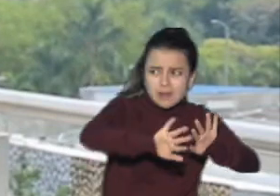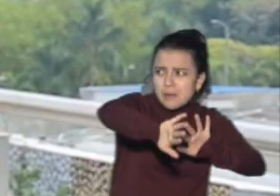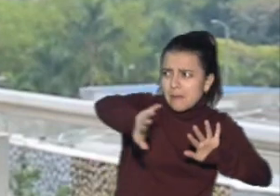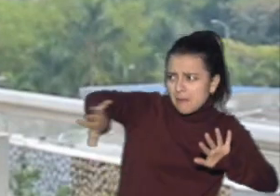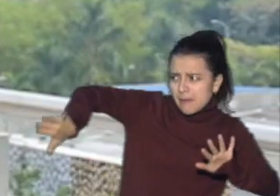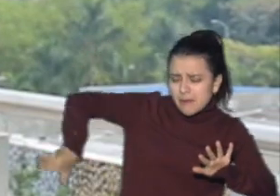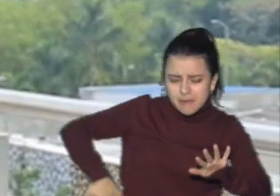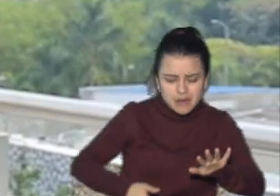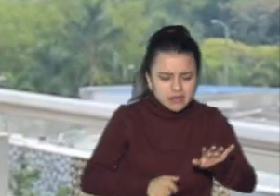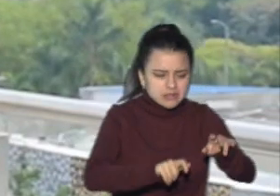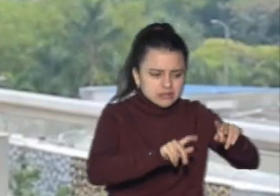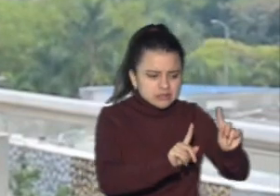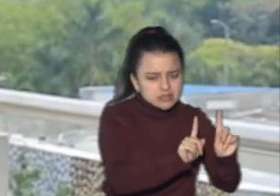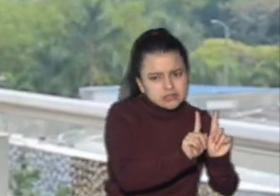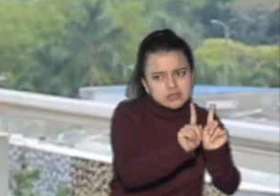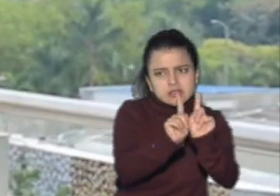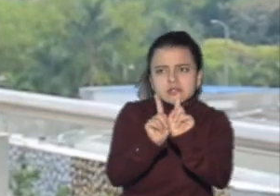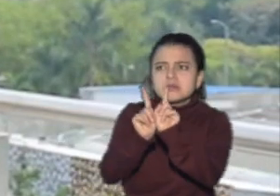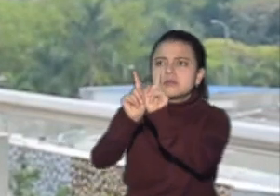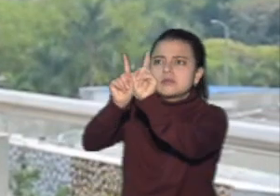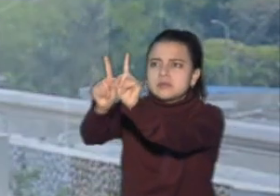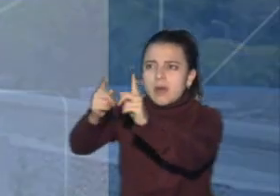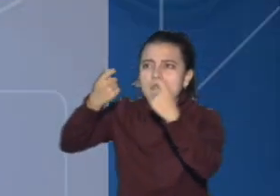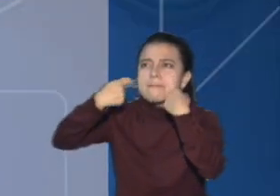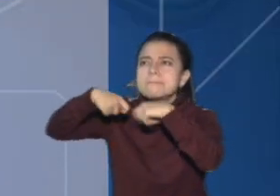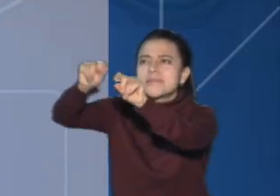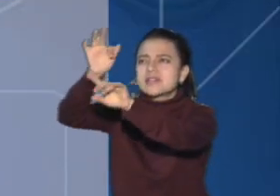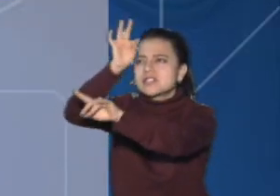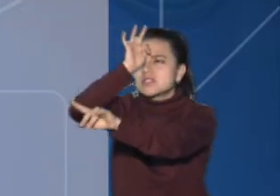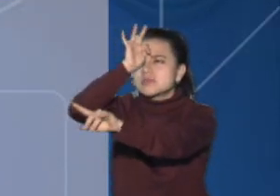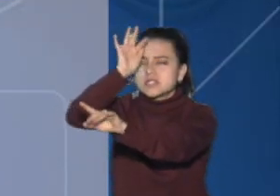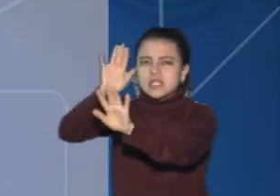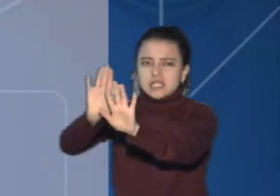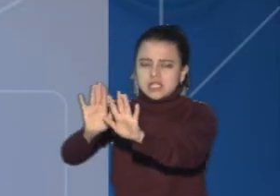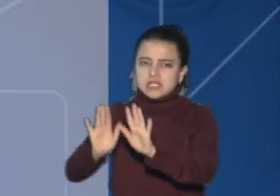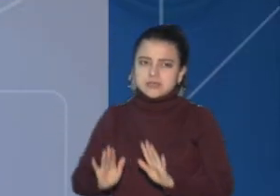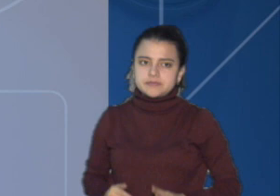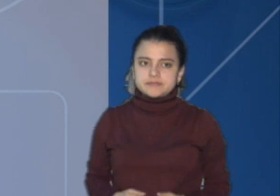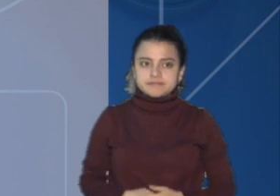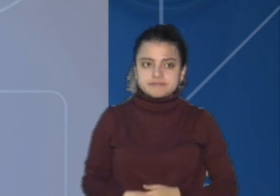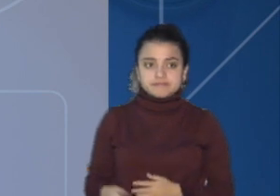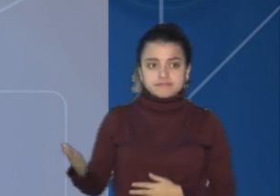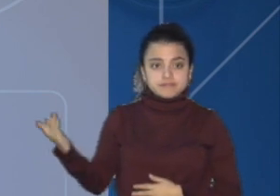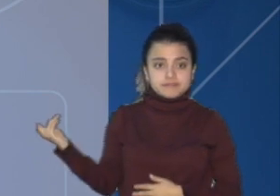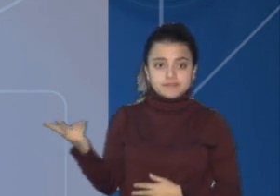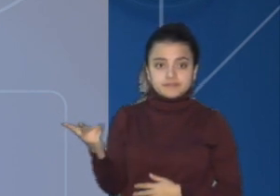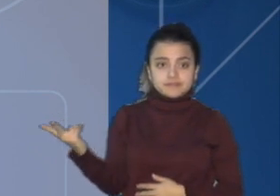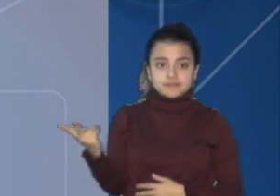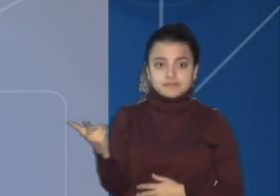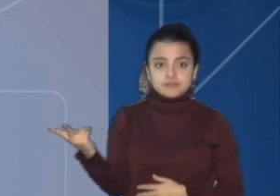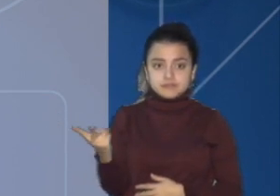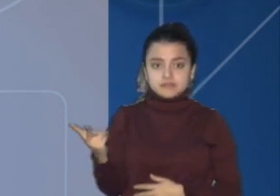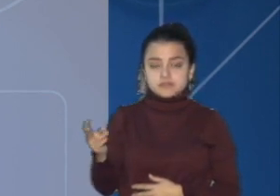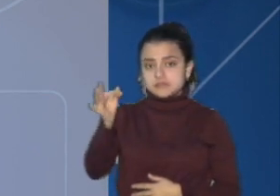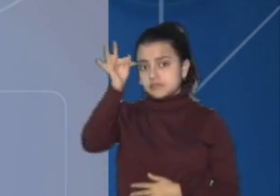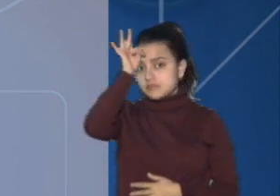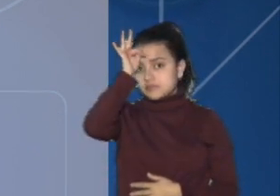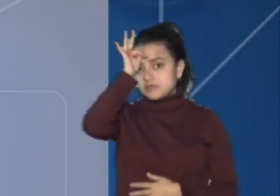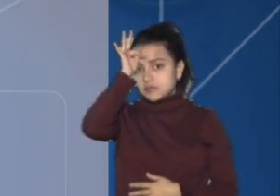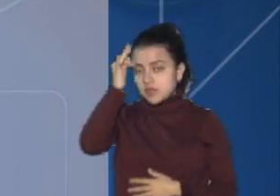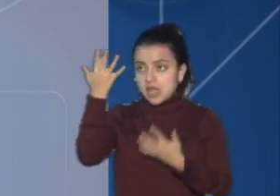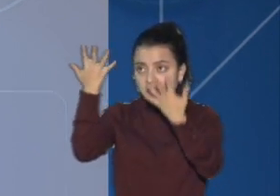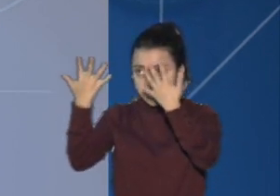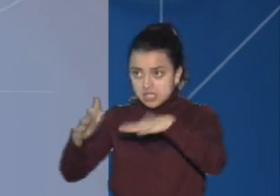que se verifique su estado de salud y posteriormente son puestas a disposición de autoridad competente. Los aprehendidos permanecen en un centro especializado para